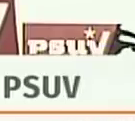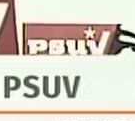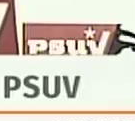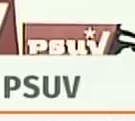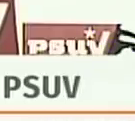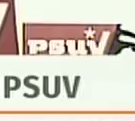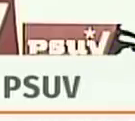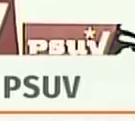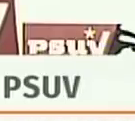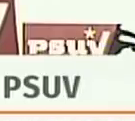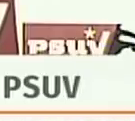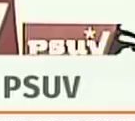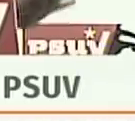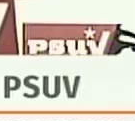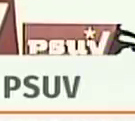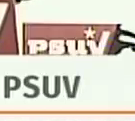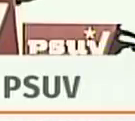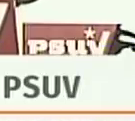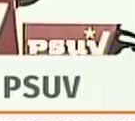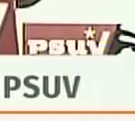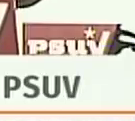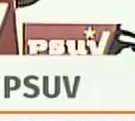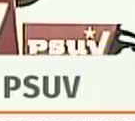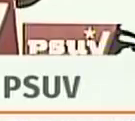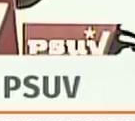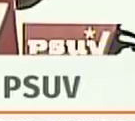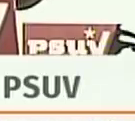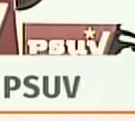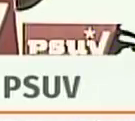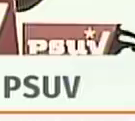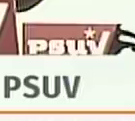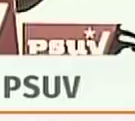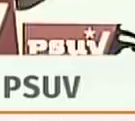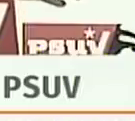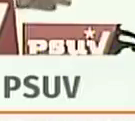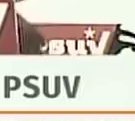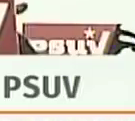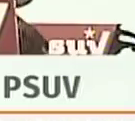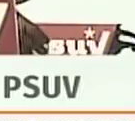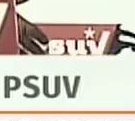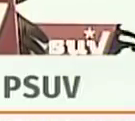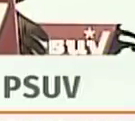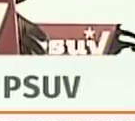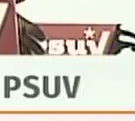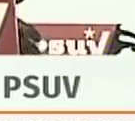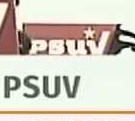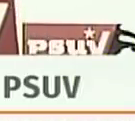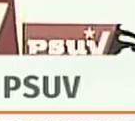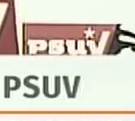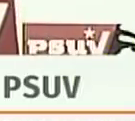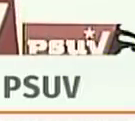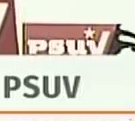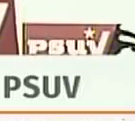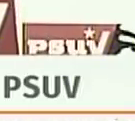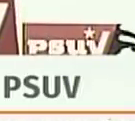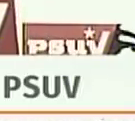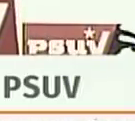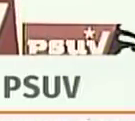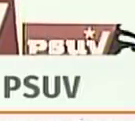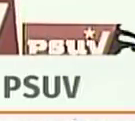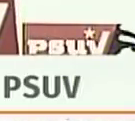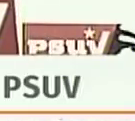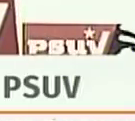políticos lo que nosotros hemos venido haciendo en el Partido Socialista Unido de Venezuela. Si nos ha servido a nosotros, yo creo que puede servirle a